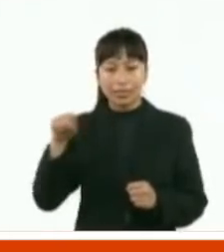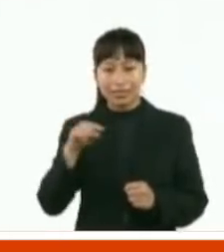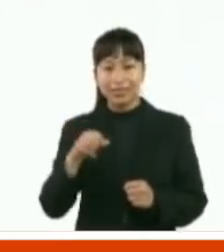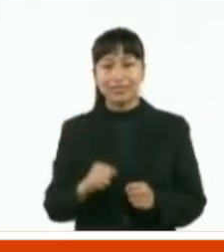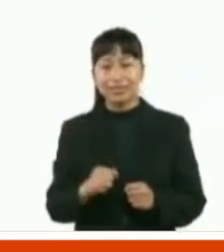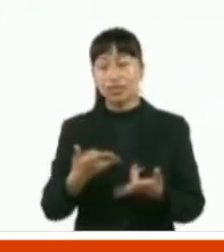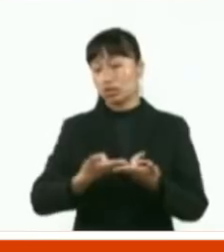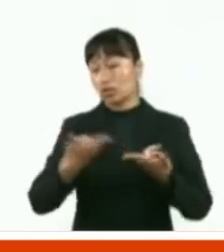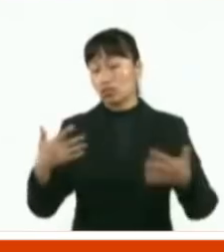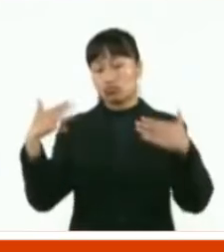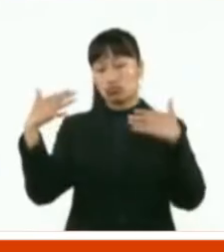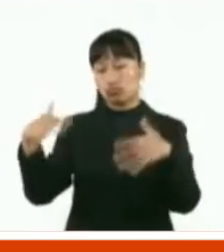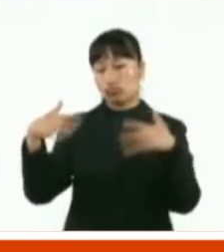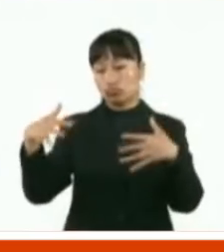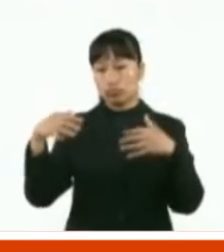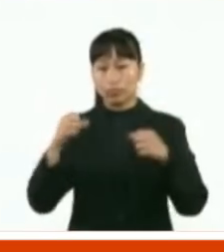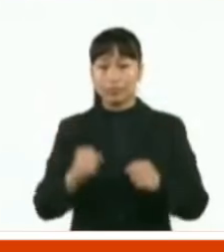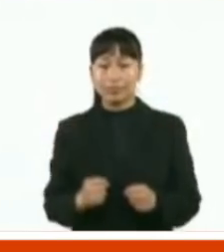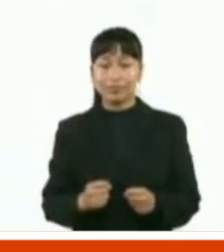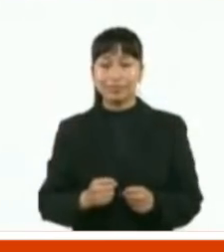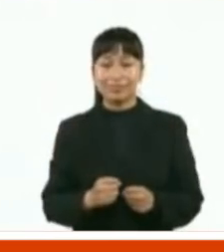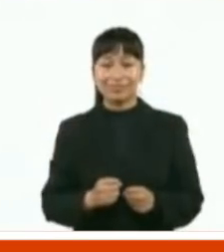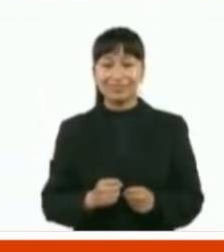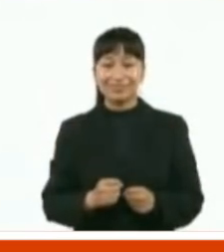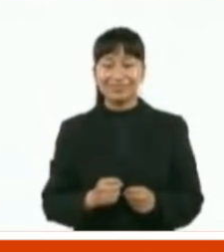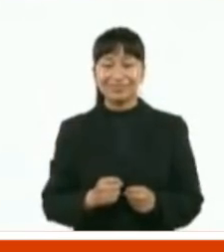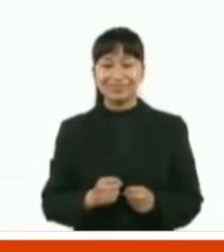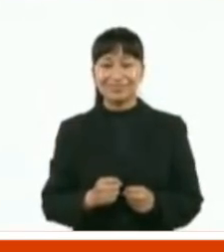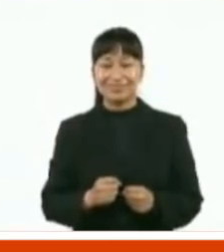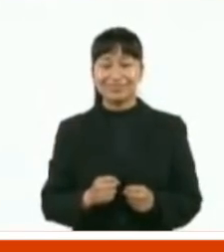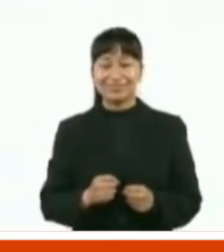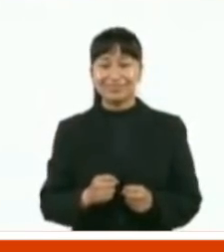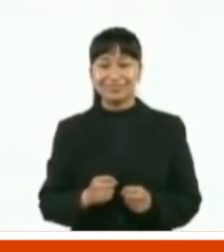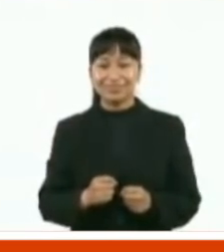gran historiadora, al frente de este Consejo de la Memoria Histórica,